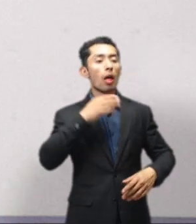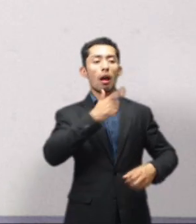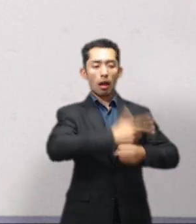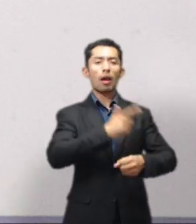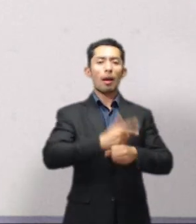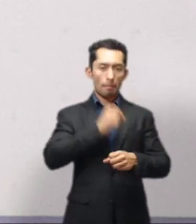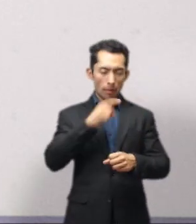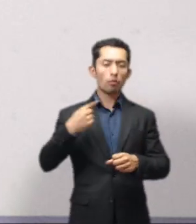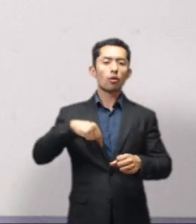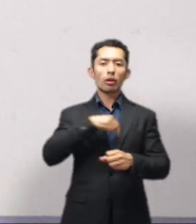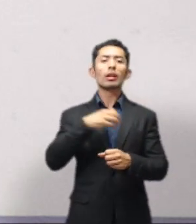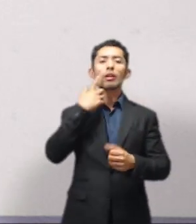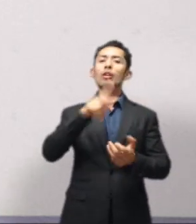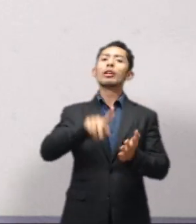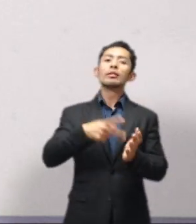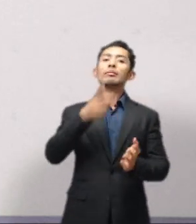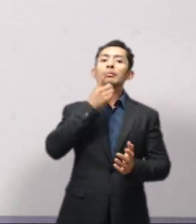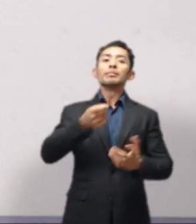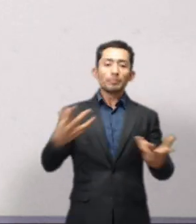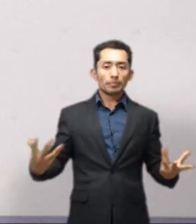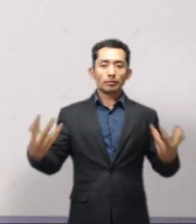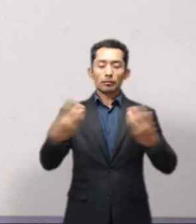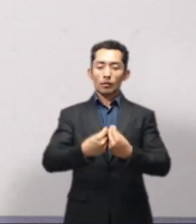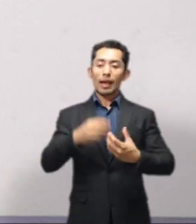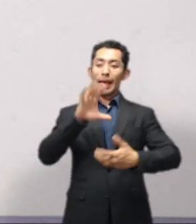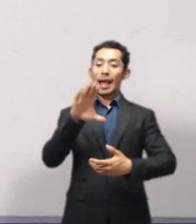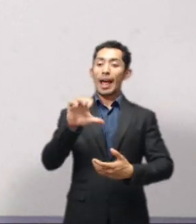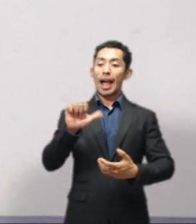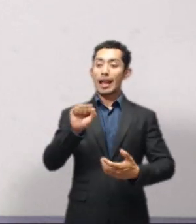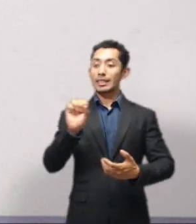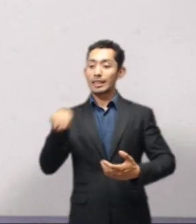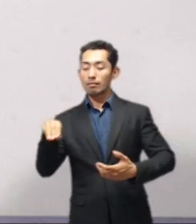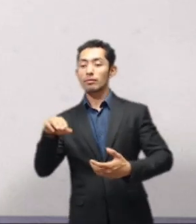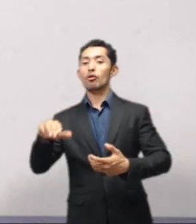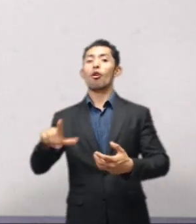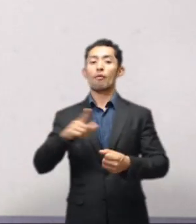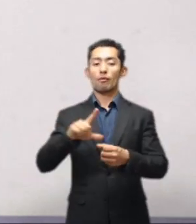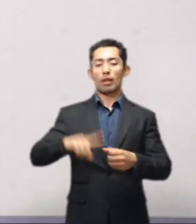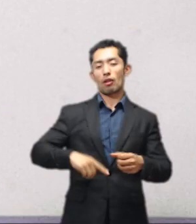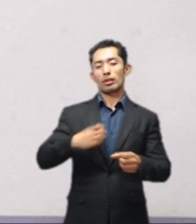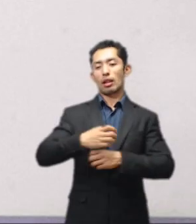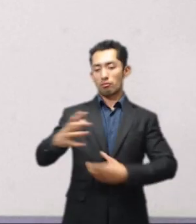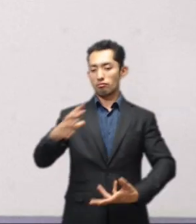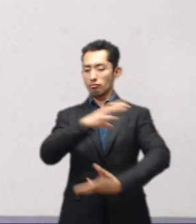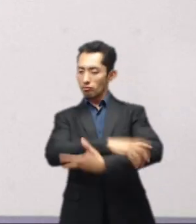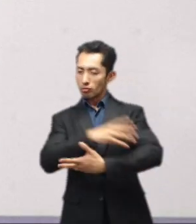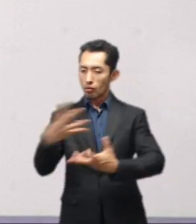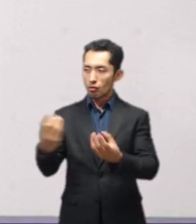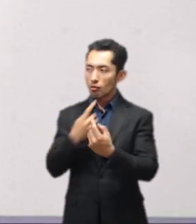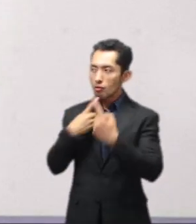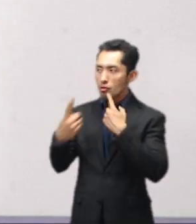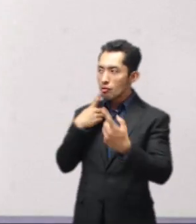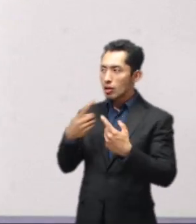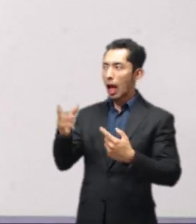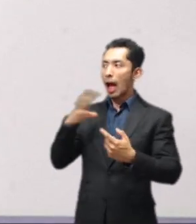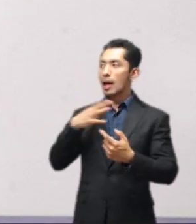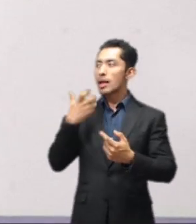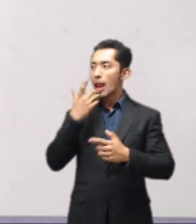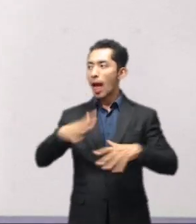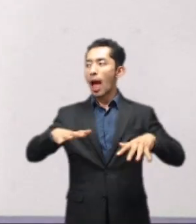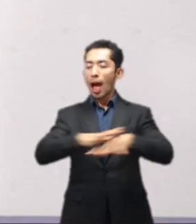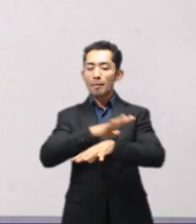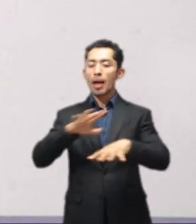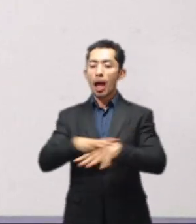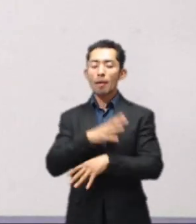municipio lo vuelvo a repetir en conjunto con casim y con gobierno del Estado el el modificar cambiar